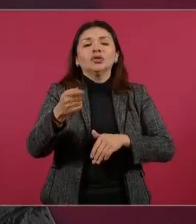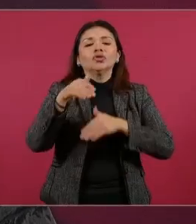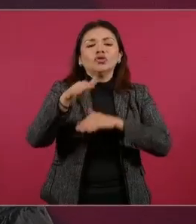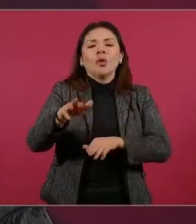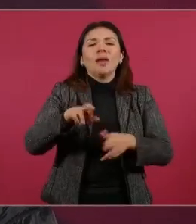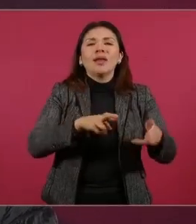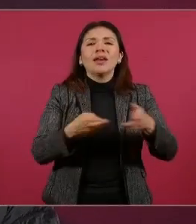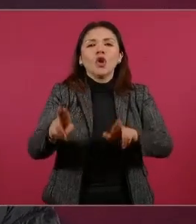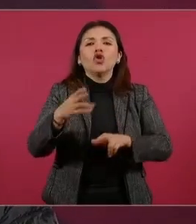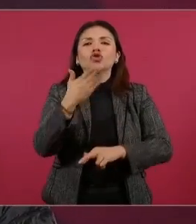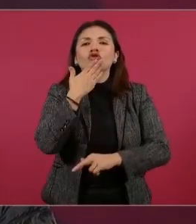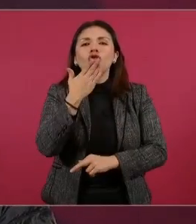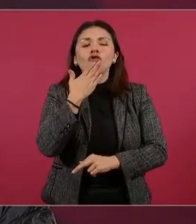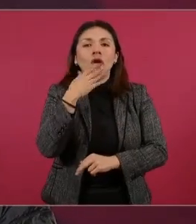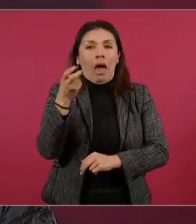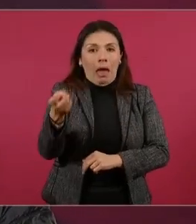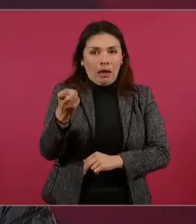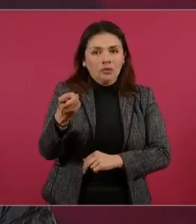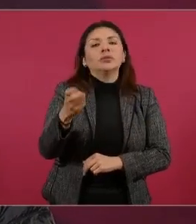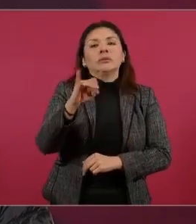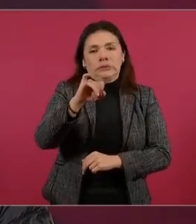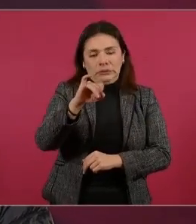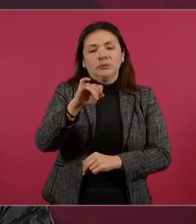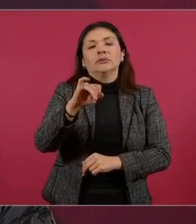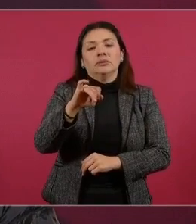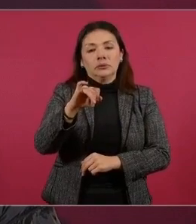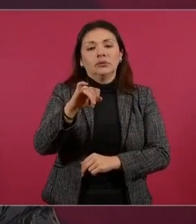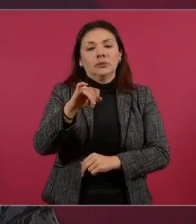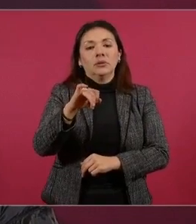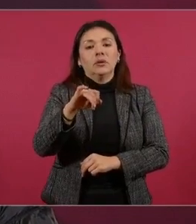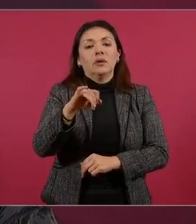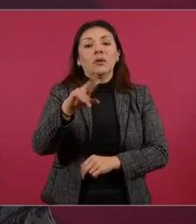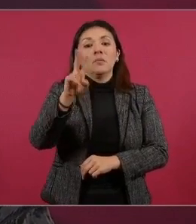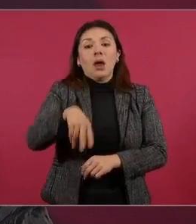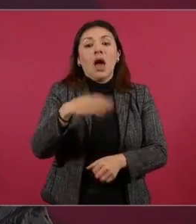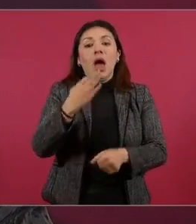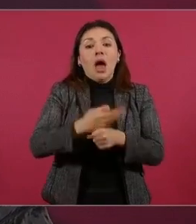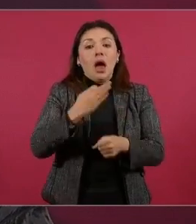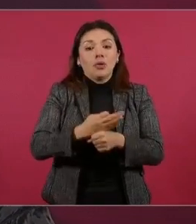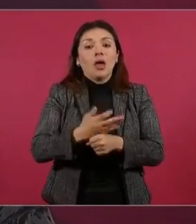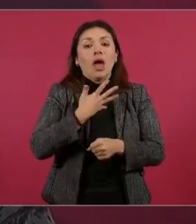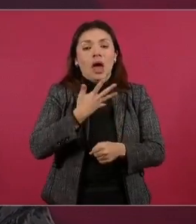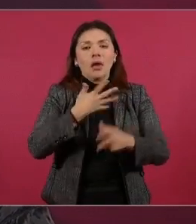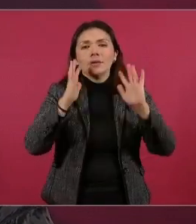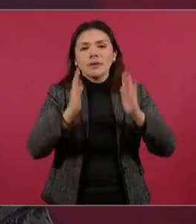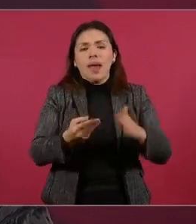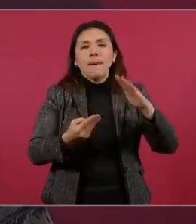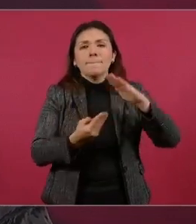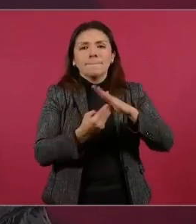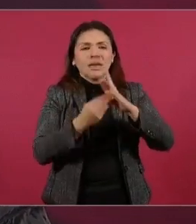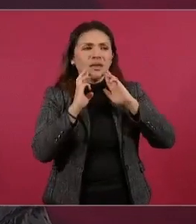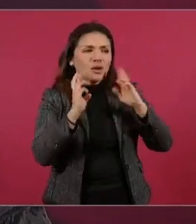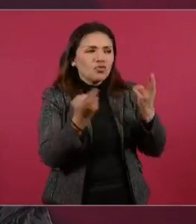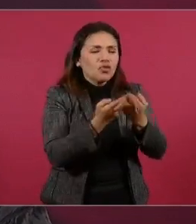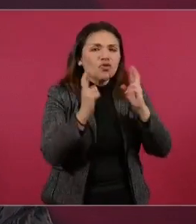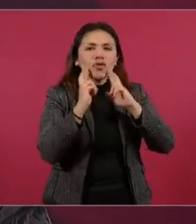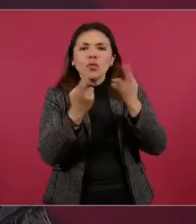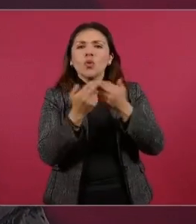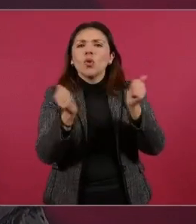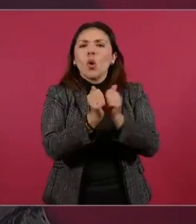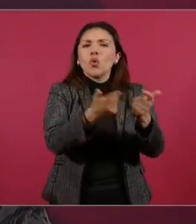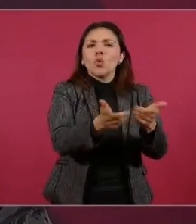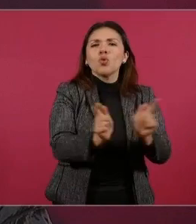el río Sonora que este estamos teniendo mesas con grupo México